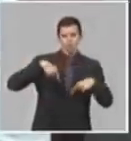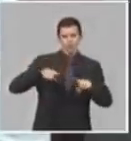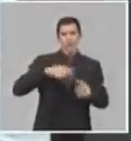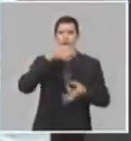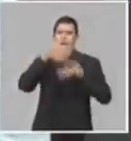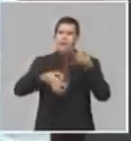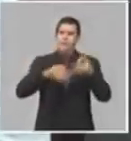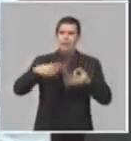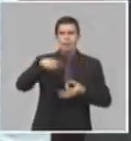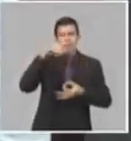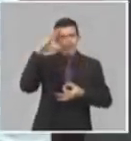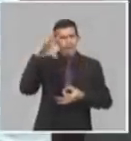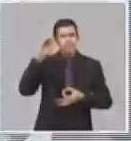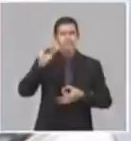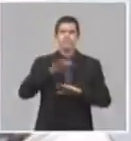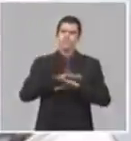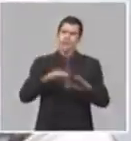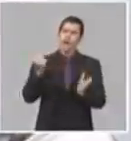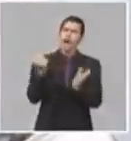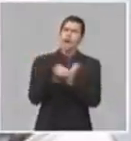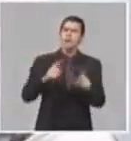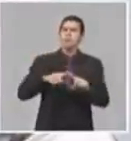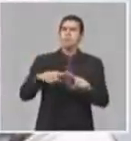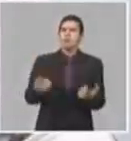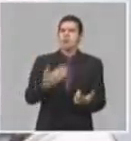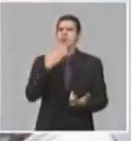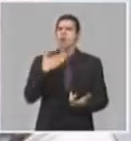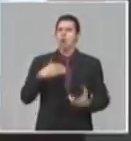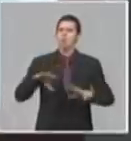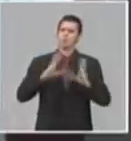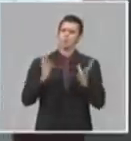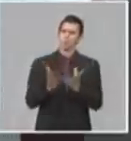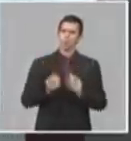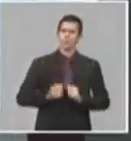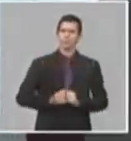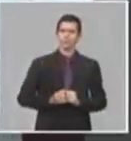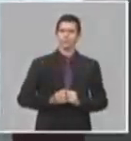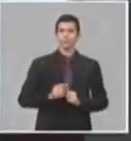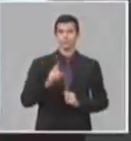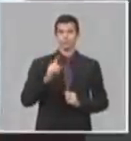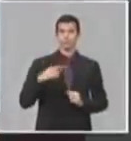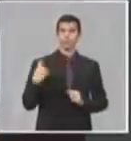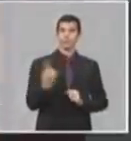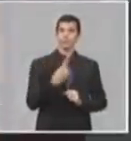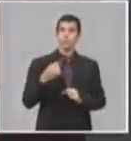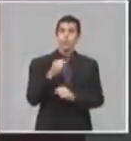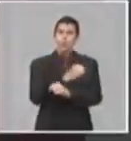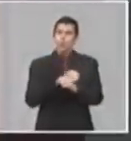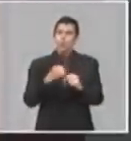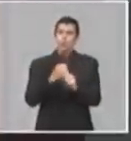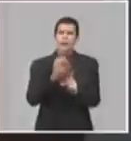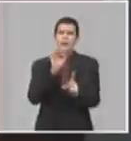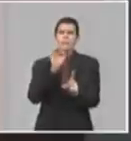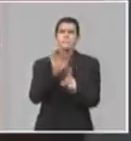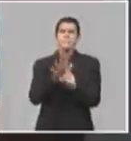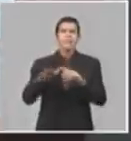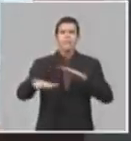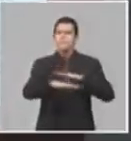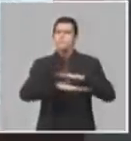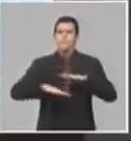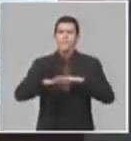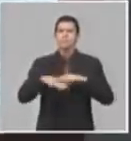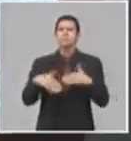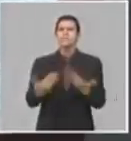de la misma. Ahora, sea partido de las bases del Plan Nacional de Desarrollo Económico y Social que se aprobaron en el